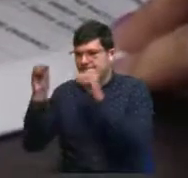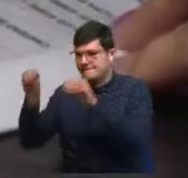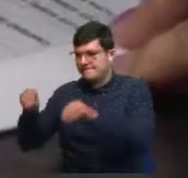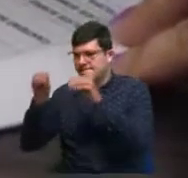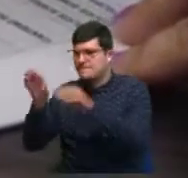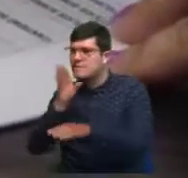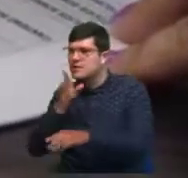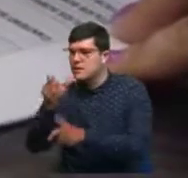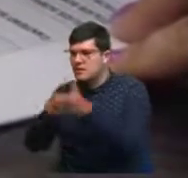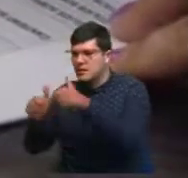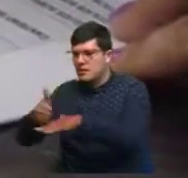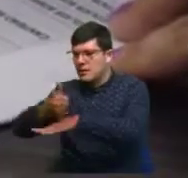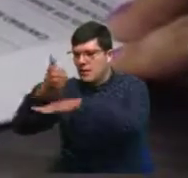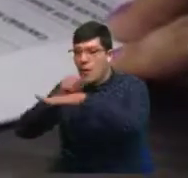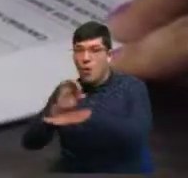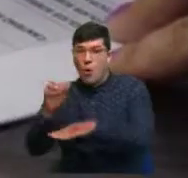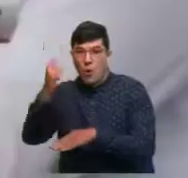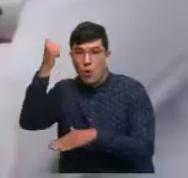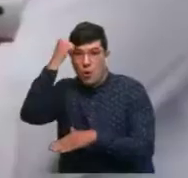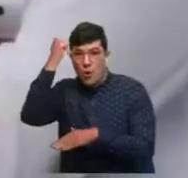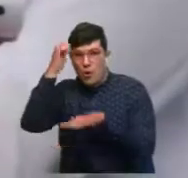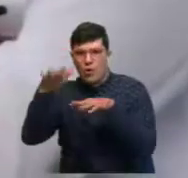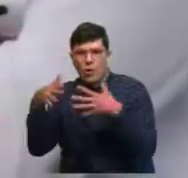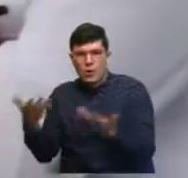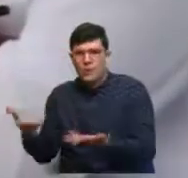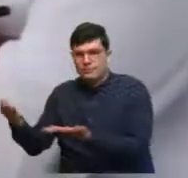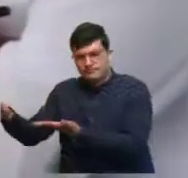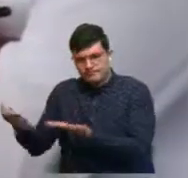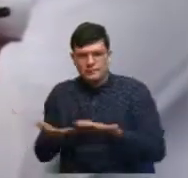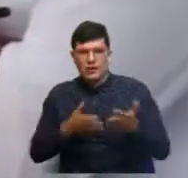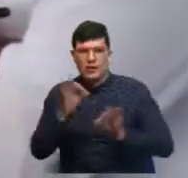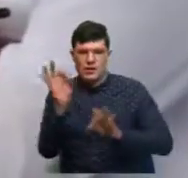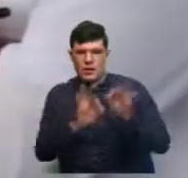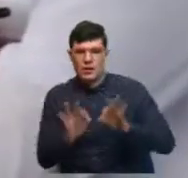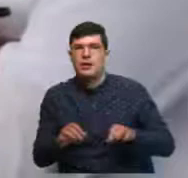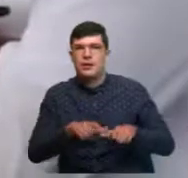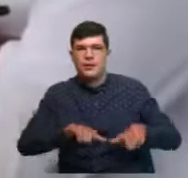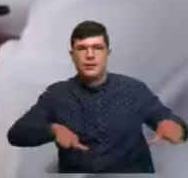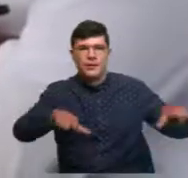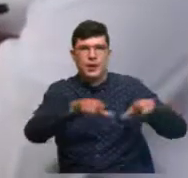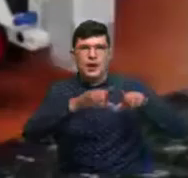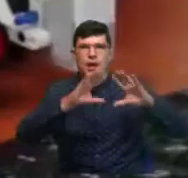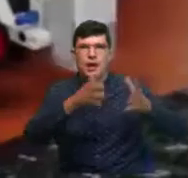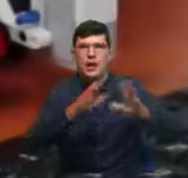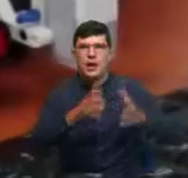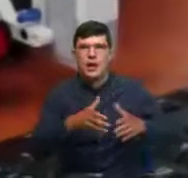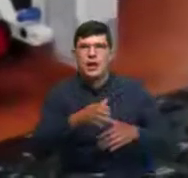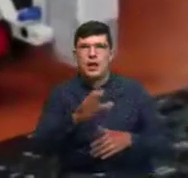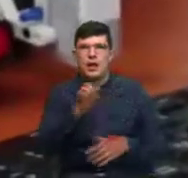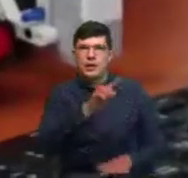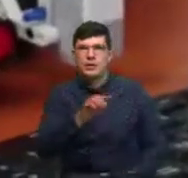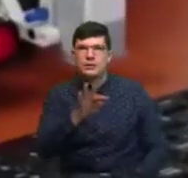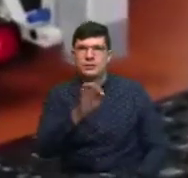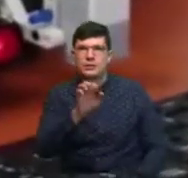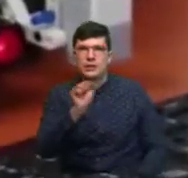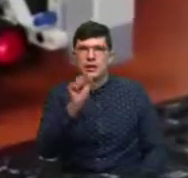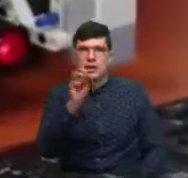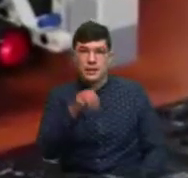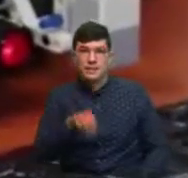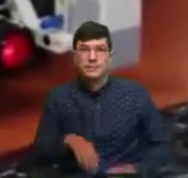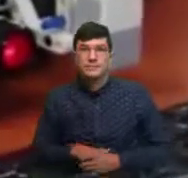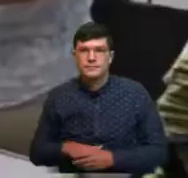y docentes sobre cómo recibir y organizar las aulas STEAM. Esta formación que entrega la Cámara de Comercio